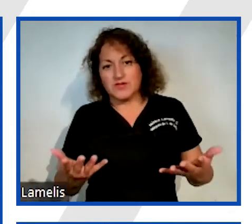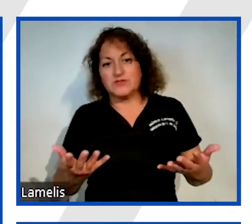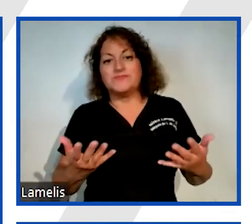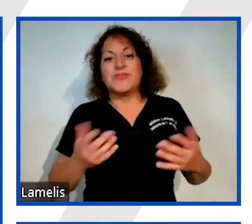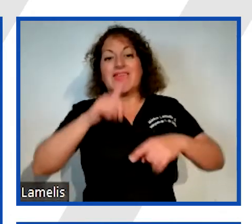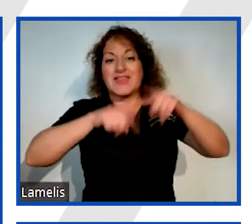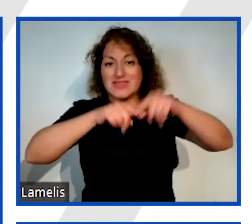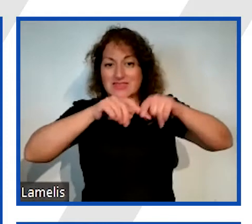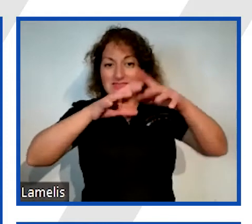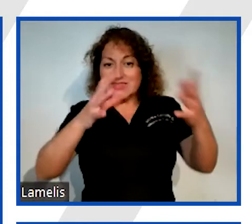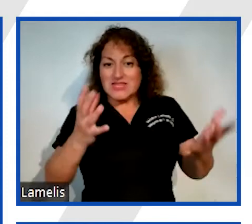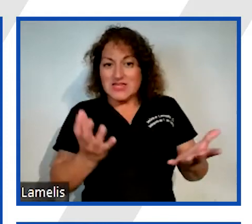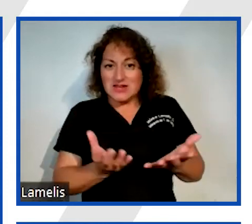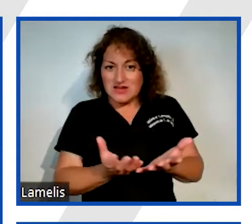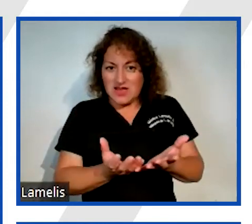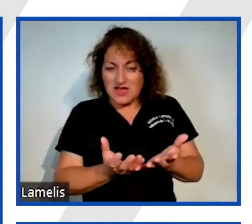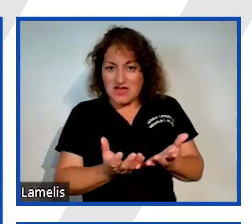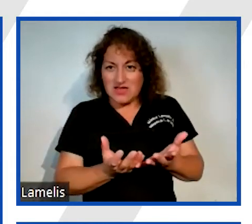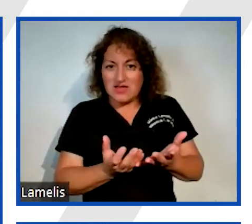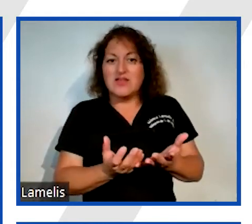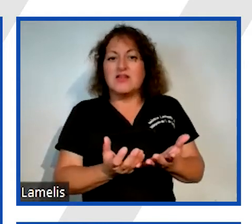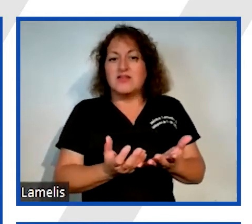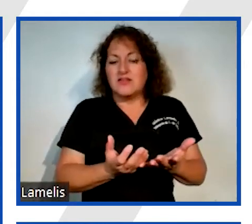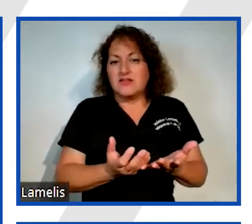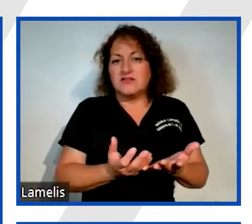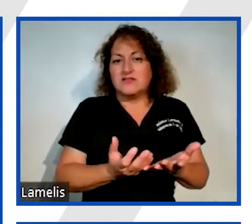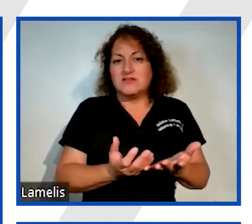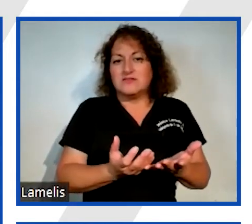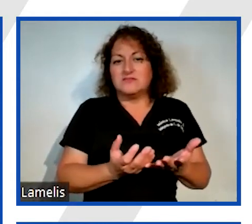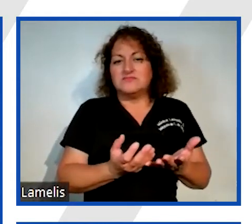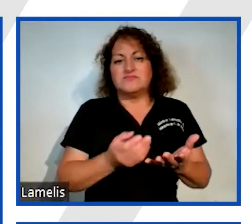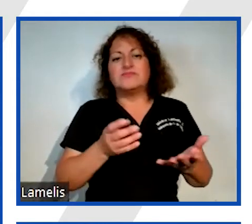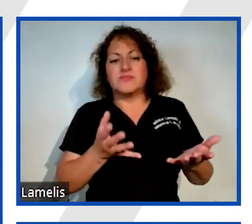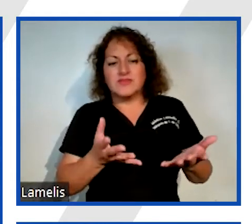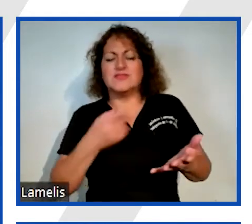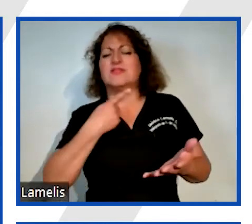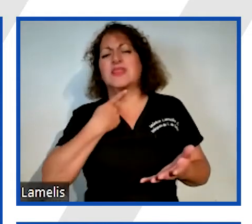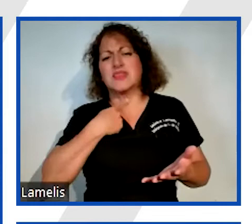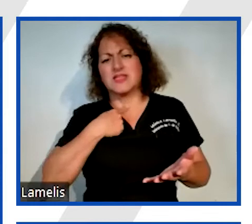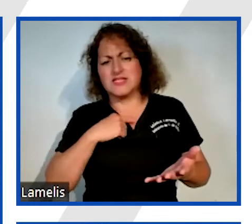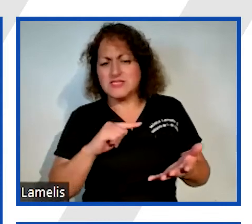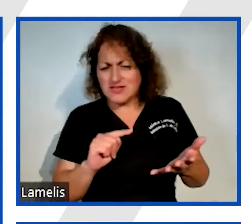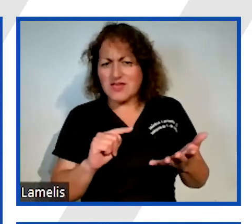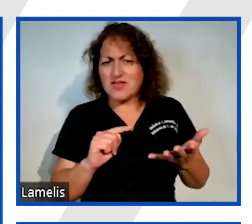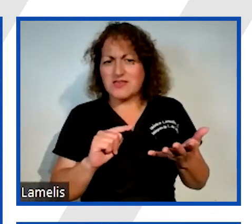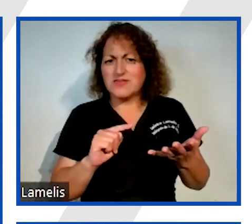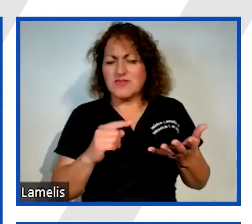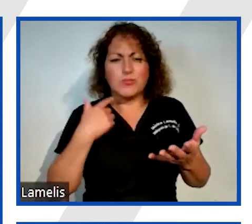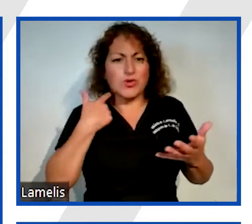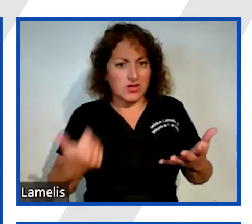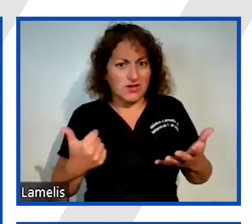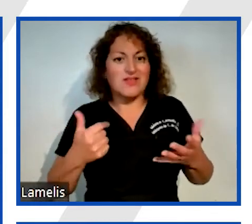hoy no sería tan tan interesante si no fuera por su luna ustedes ven que